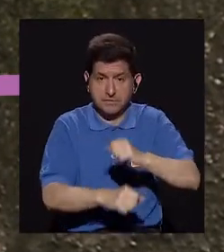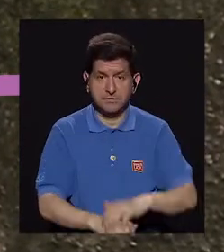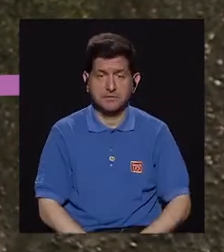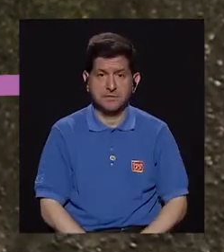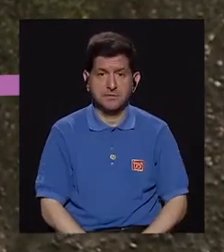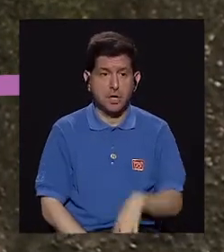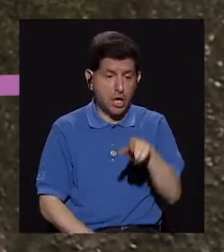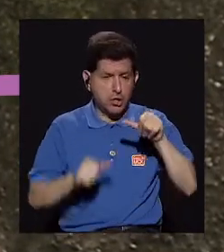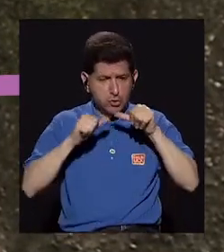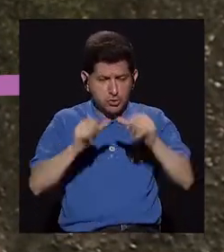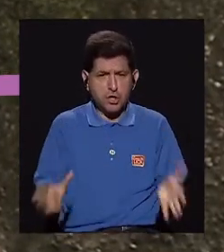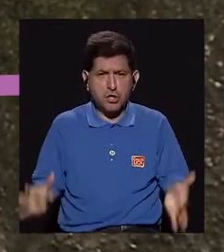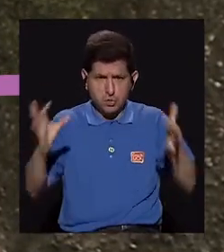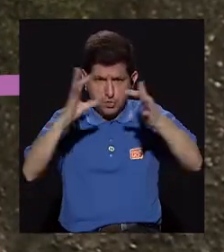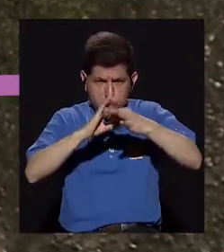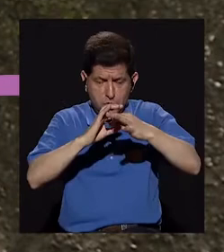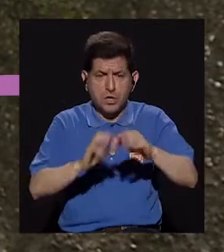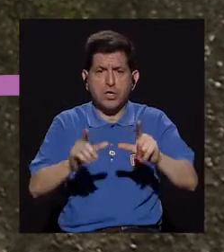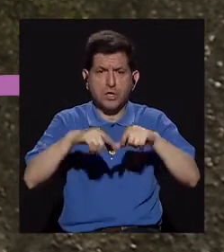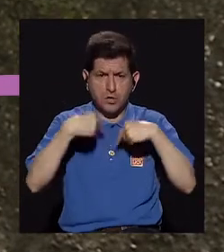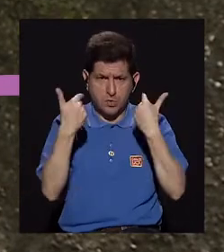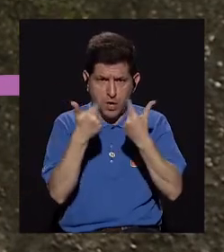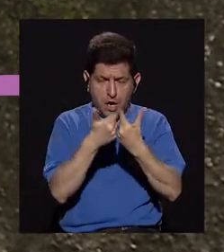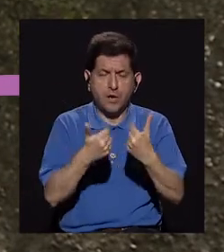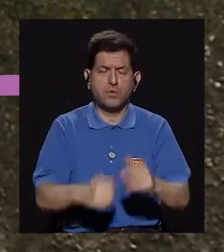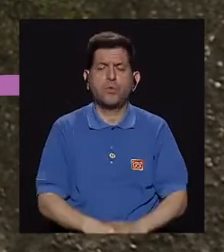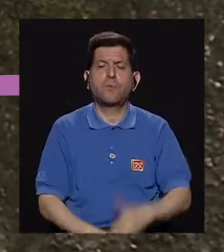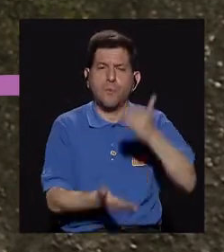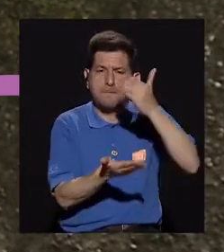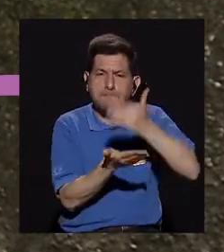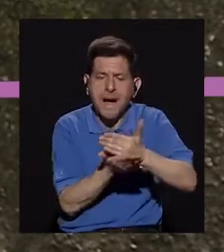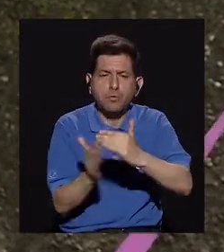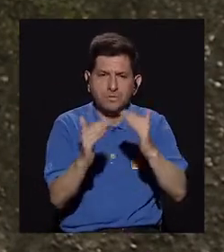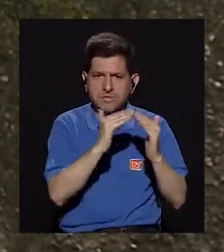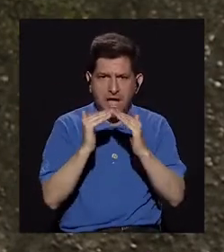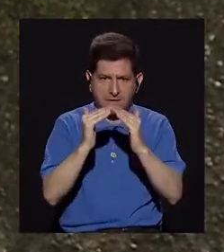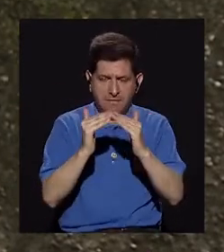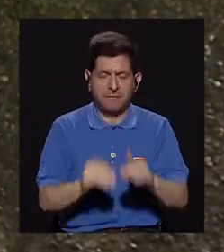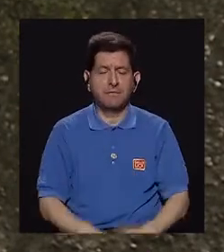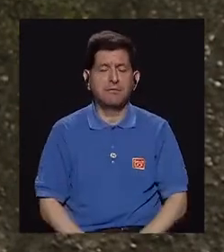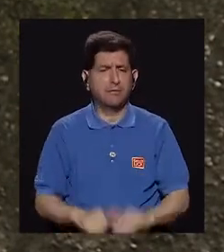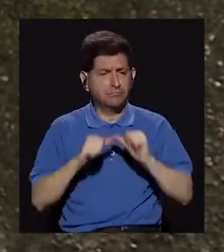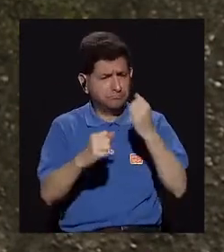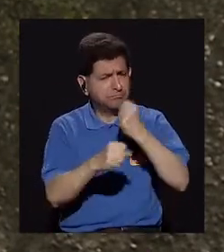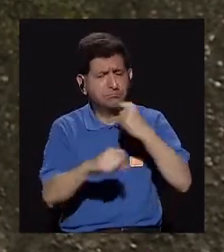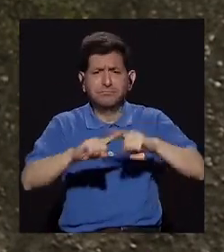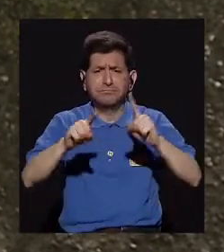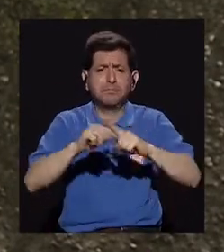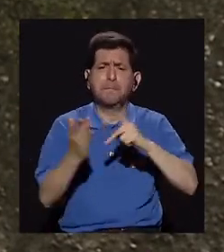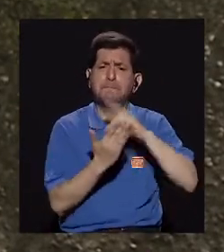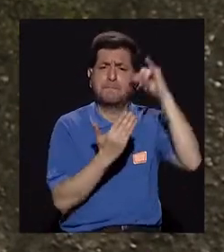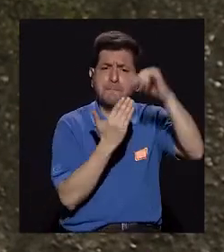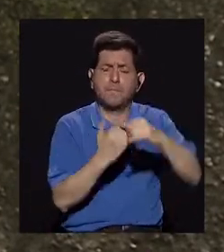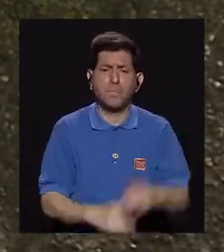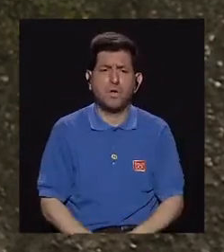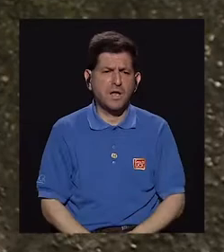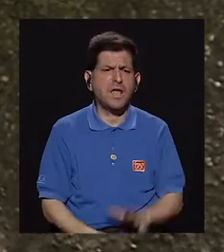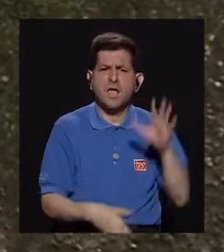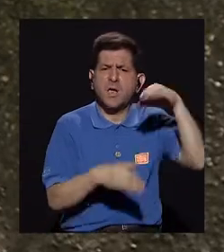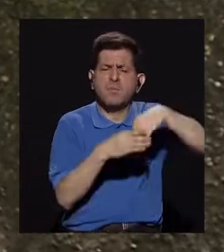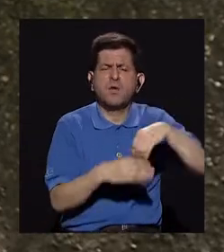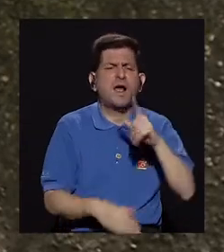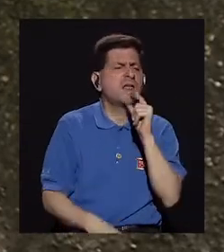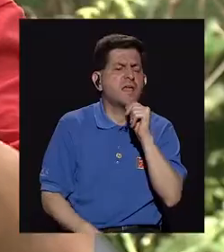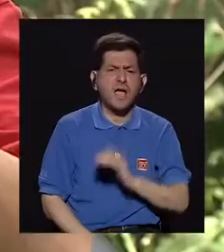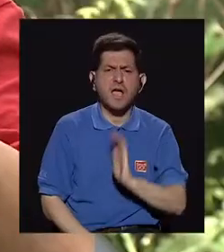pues, han seguido ligadas incluso al colectivo Paz Urbana y hemos seguido trabajando con ellos en otros proyectos. ¿Y entonces, quiénes se